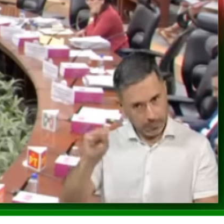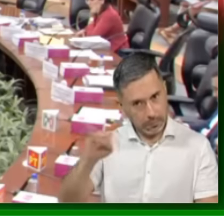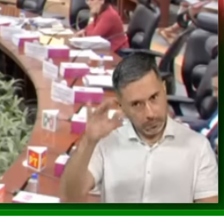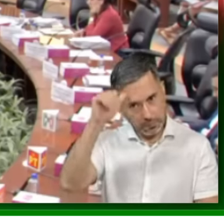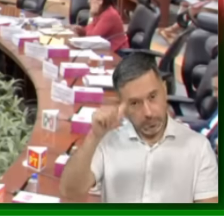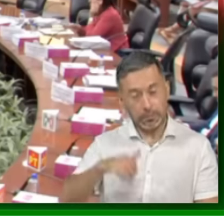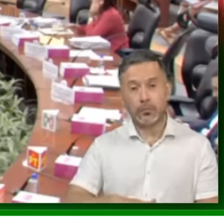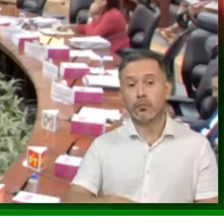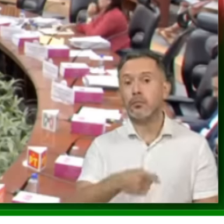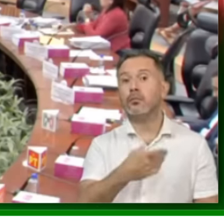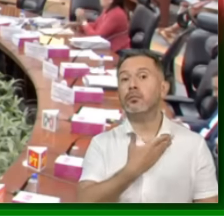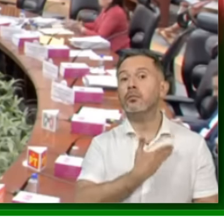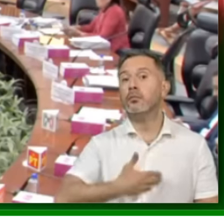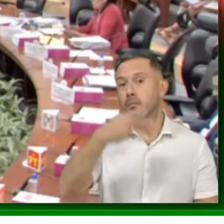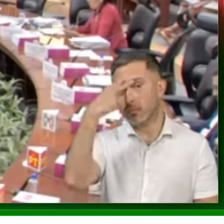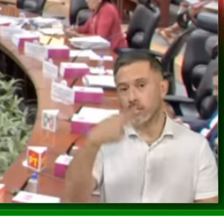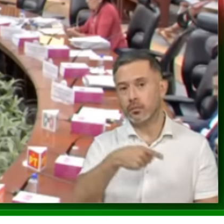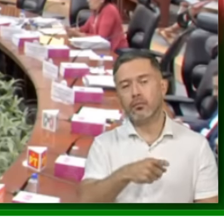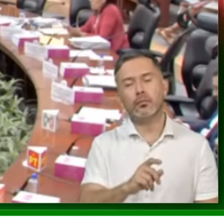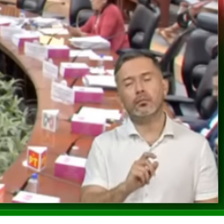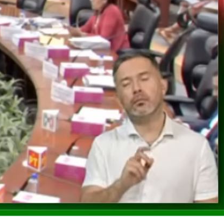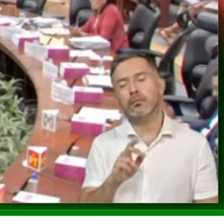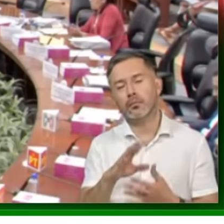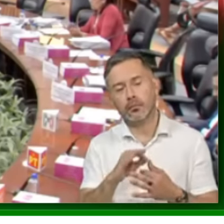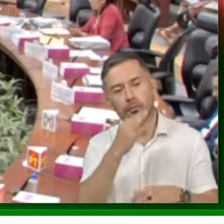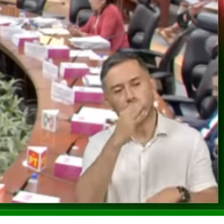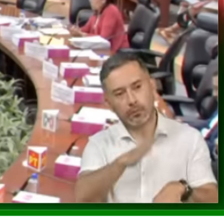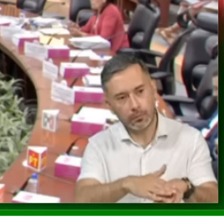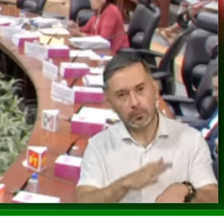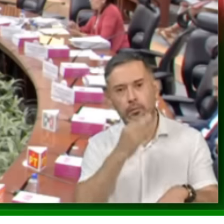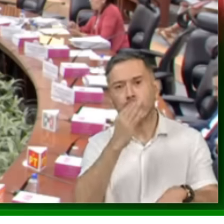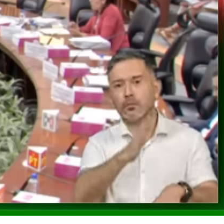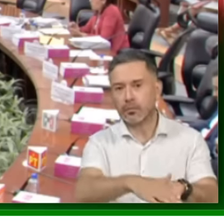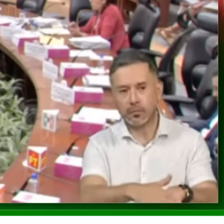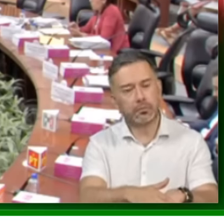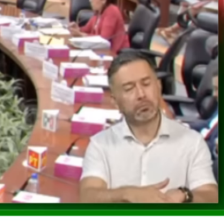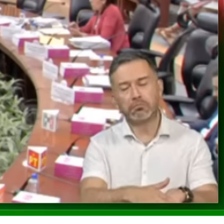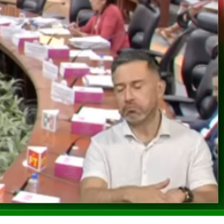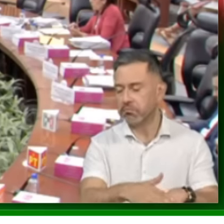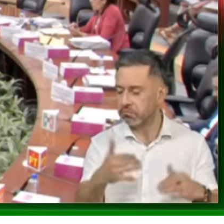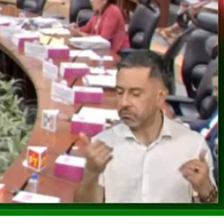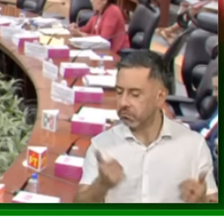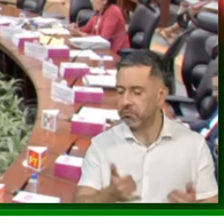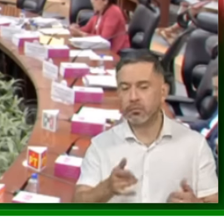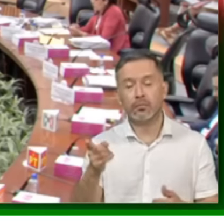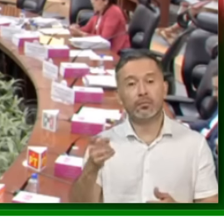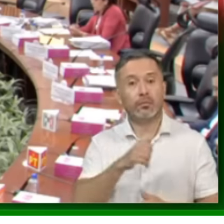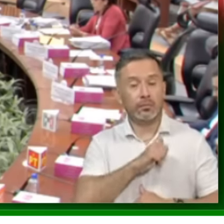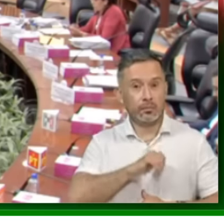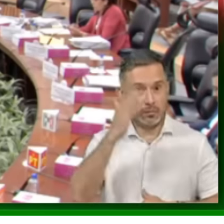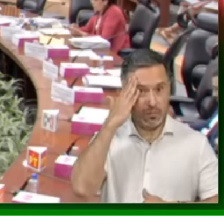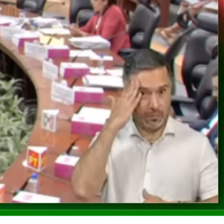de la república Por más que hay reconvenciones tanto de la autoridad electoral como